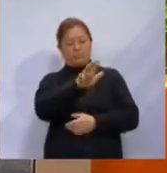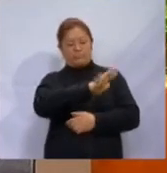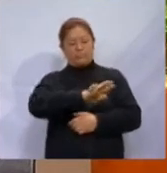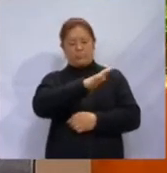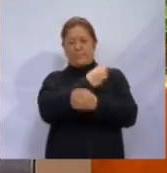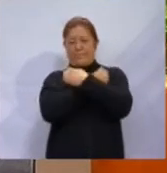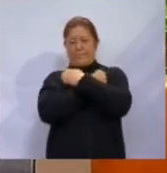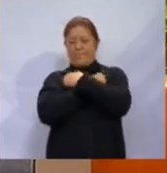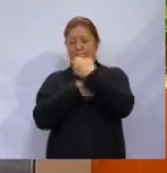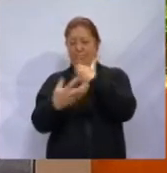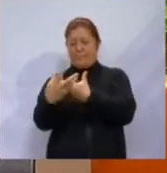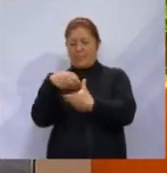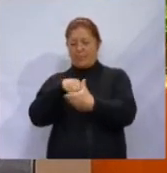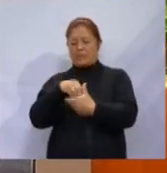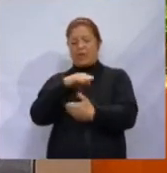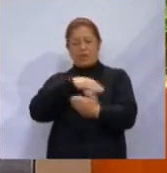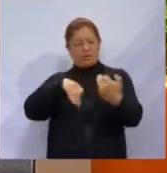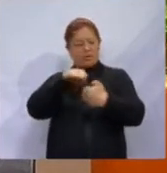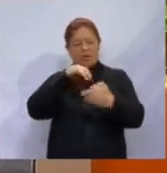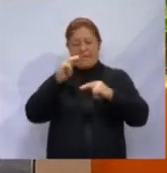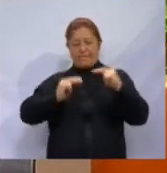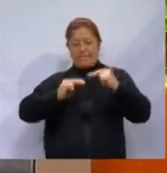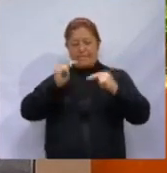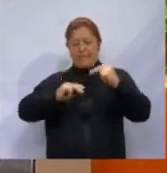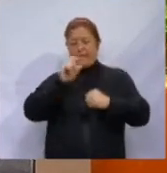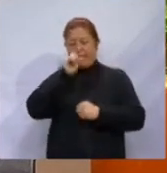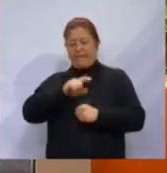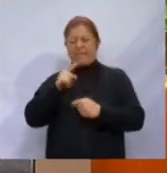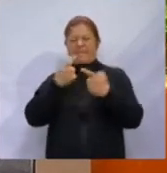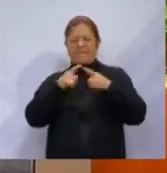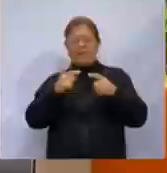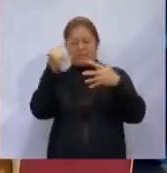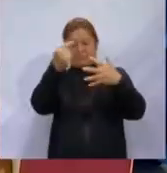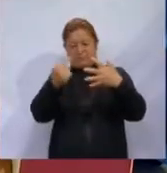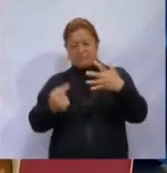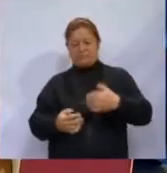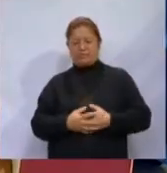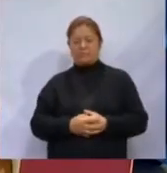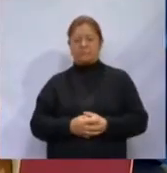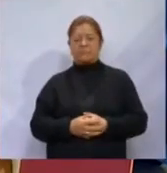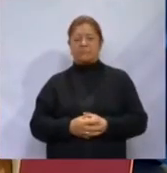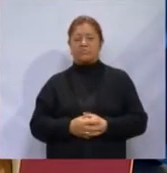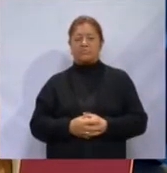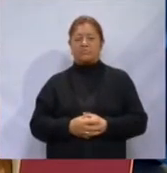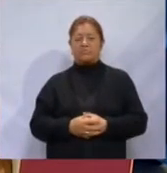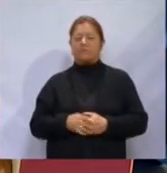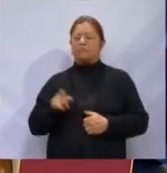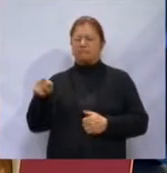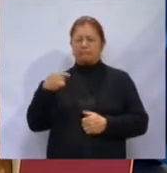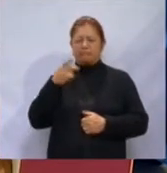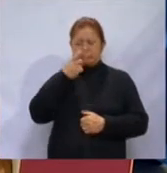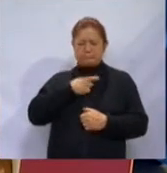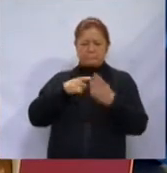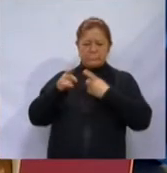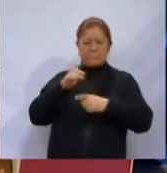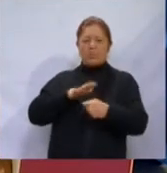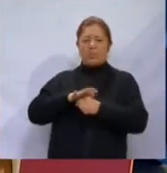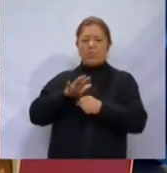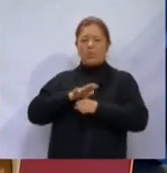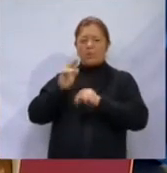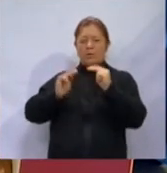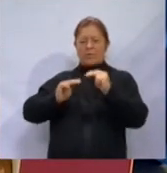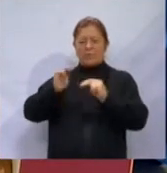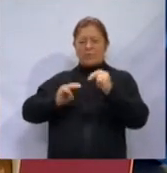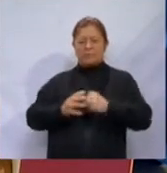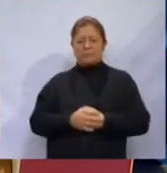la educación inclusiva en todos los niveles y tipos. ¿Podrías conectarnos, Katy, cuáles son esos niveles y